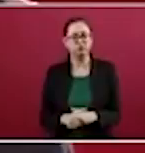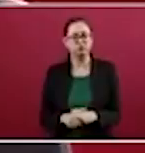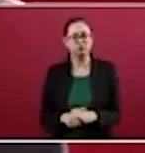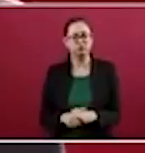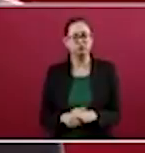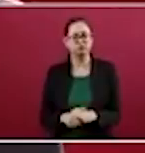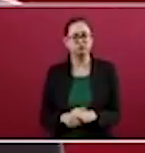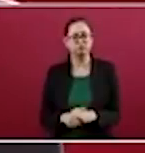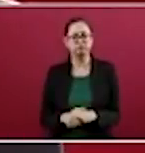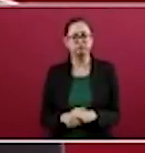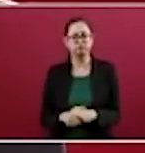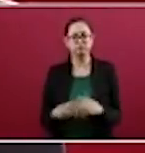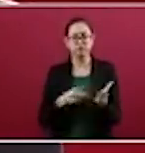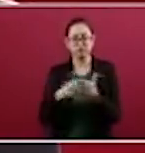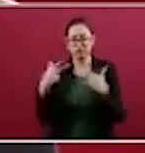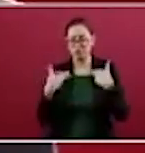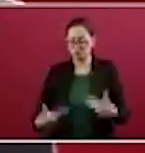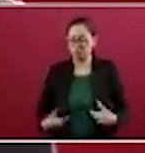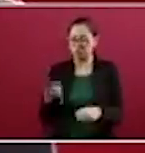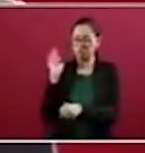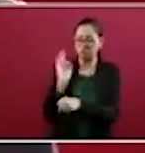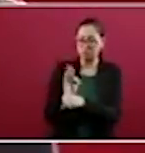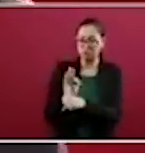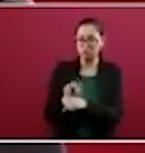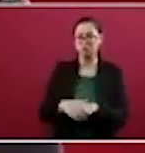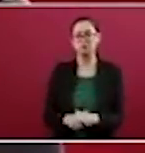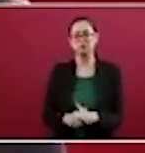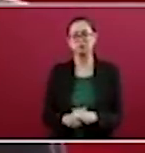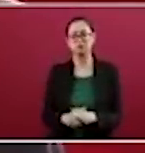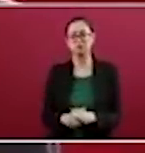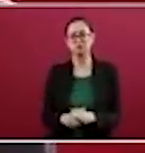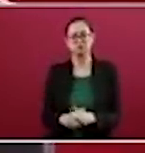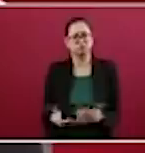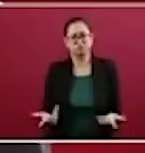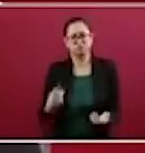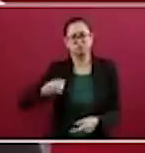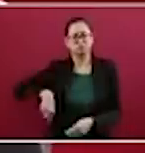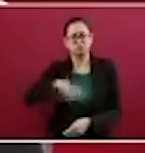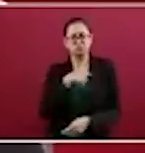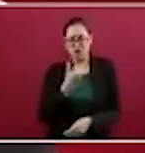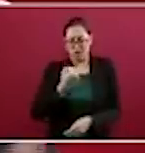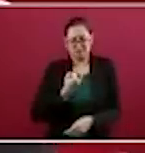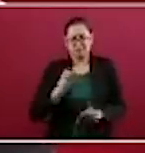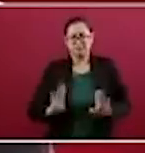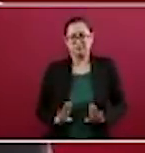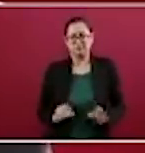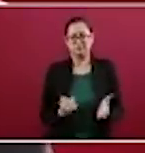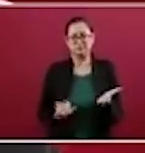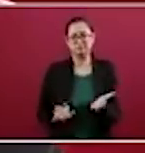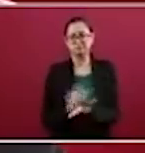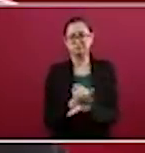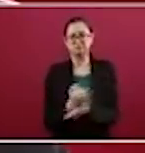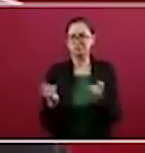la protección de los derechos humanos. Esta es nuestra postura y tiene que ver con